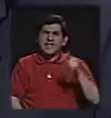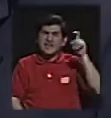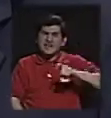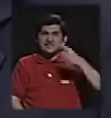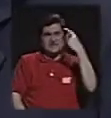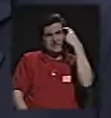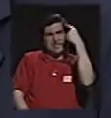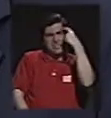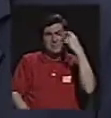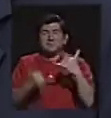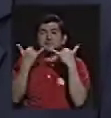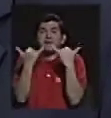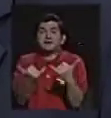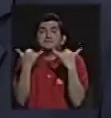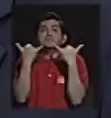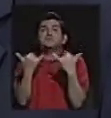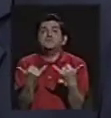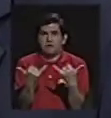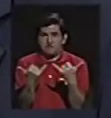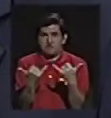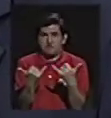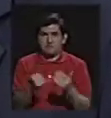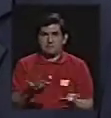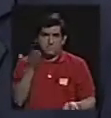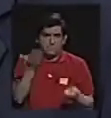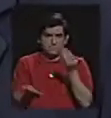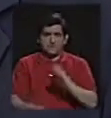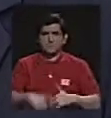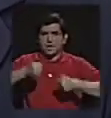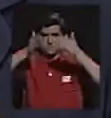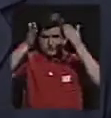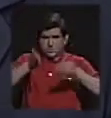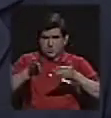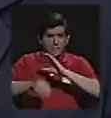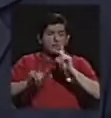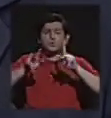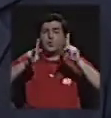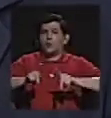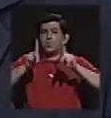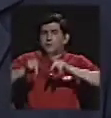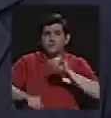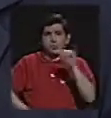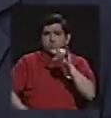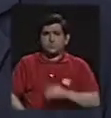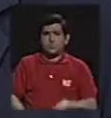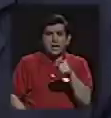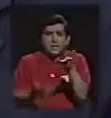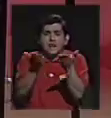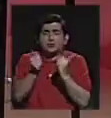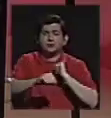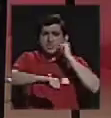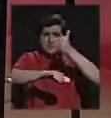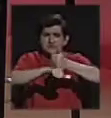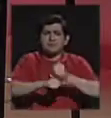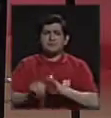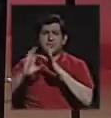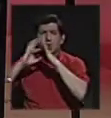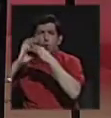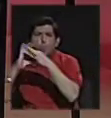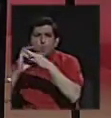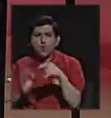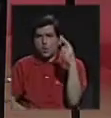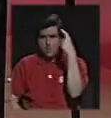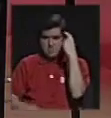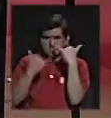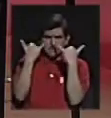estar pensando desde ahora el candidato o las personas que quieran integrarse en una coalición en